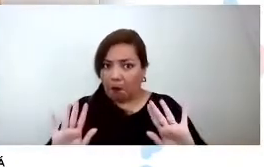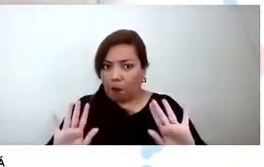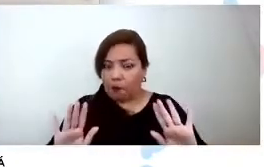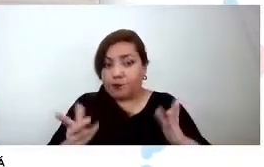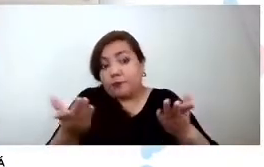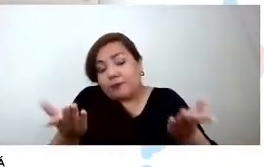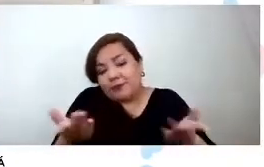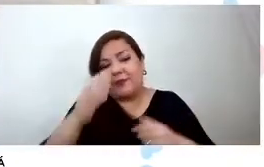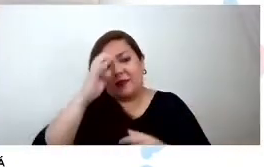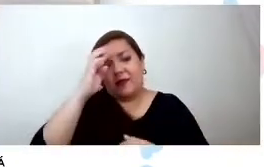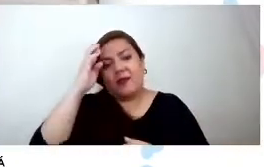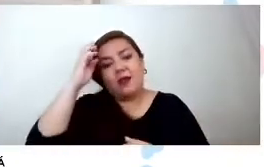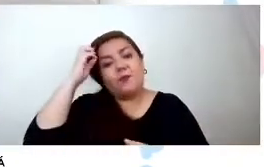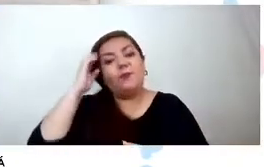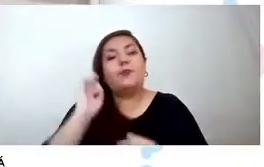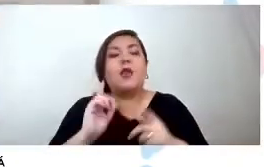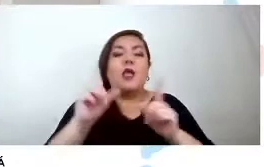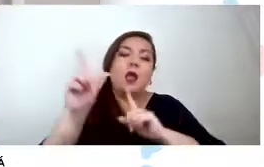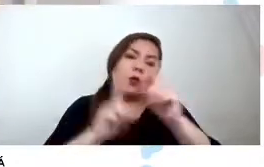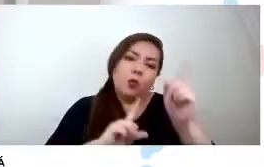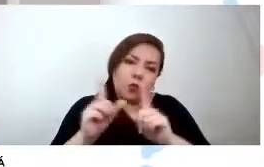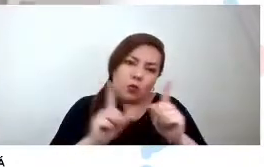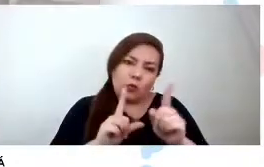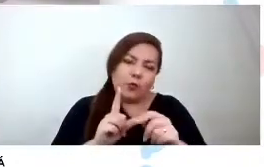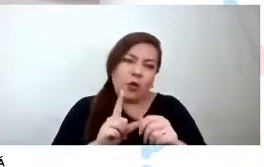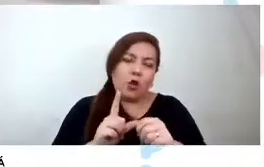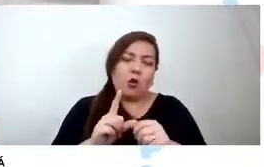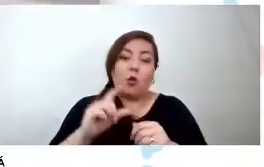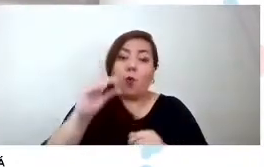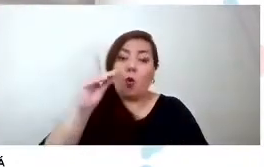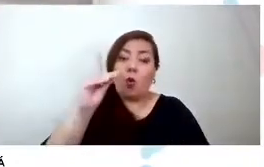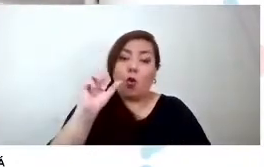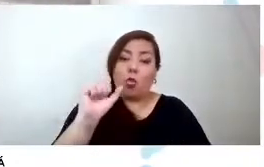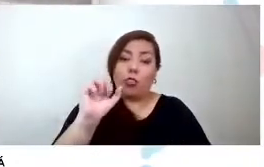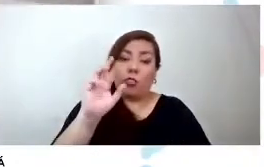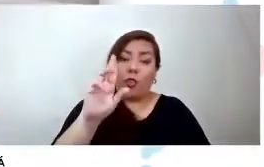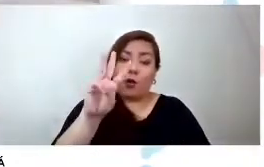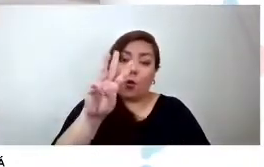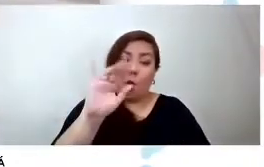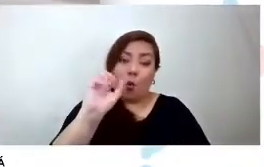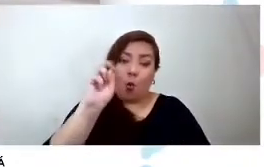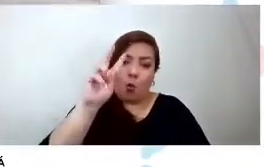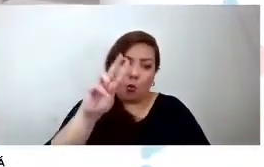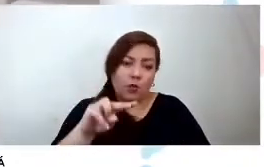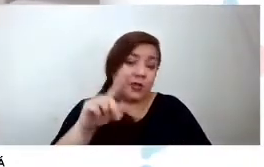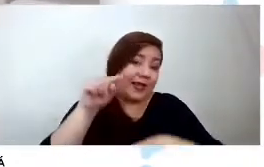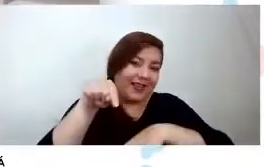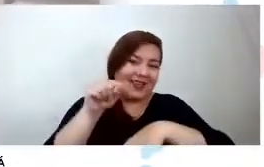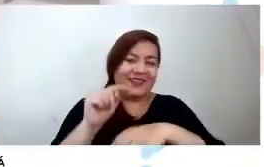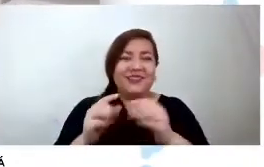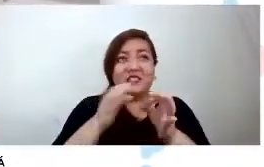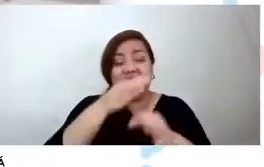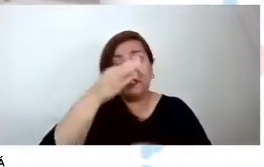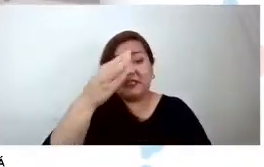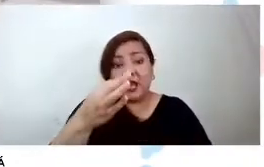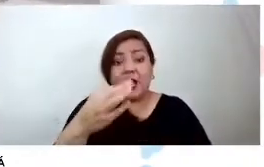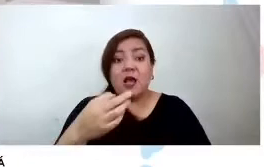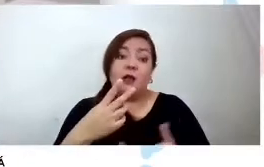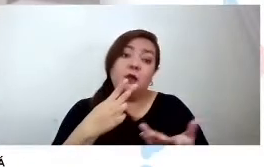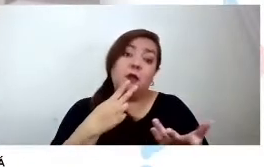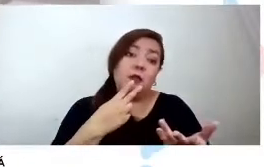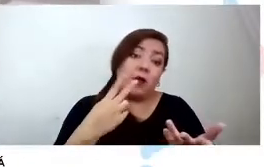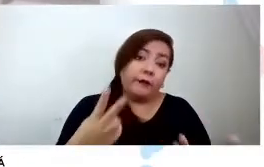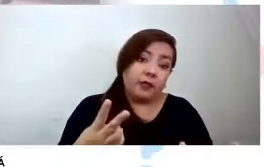naturalistas como Charles Darwin, que en su momento decía que, bueno, la vida dependía de